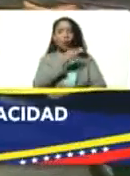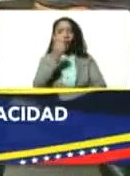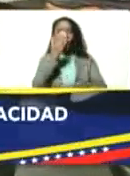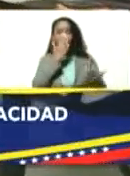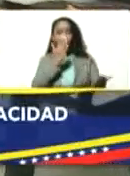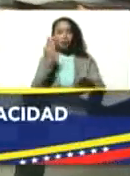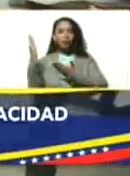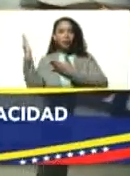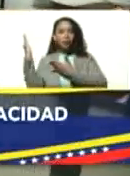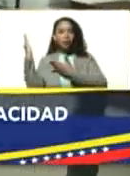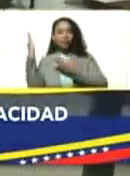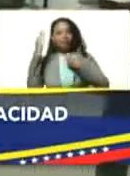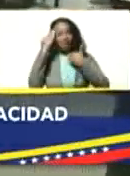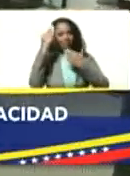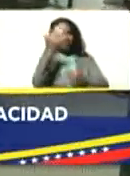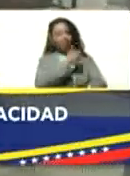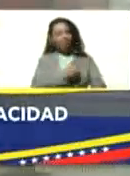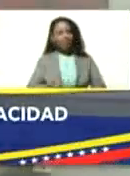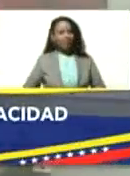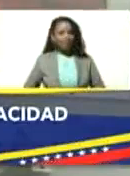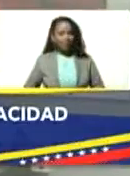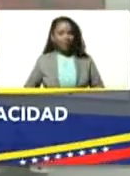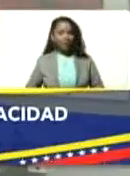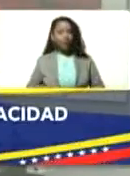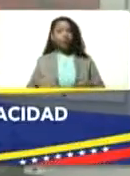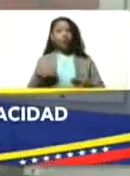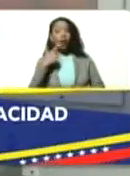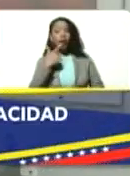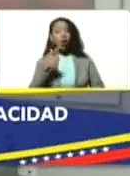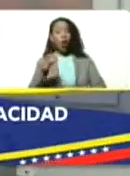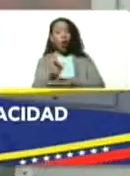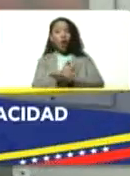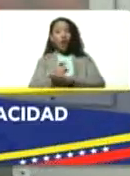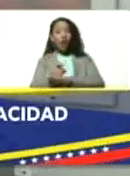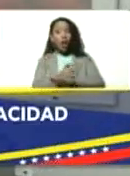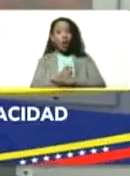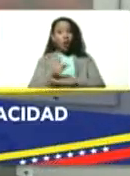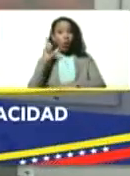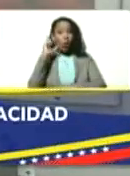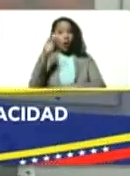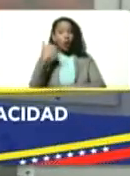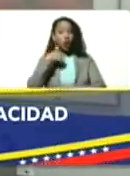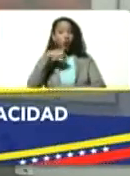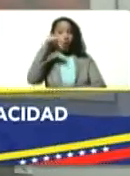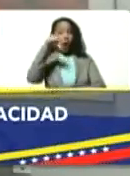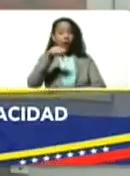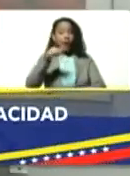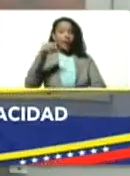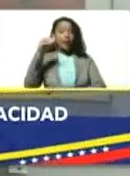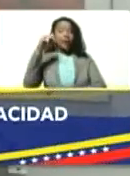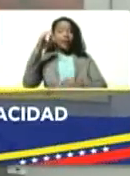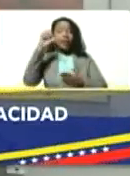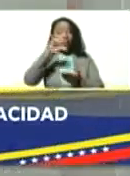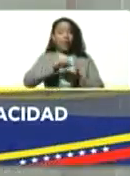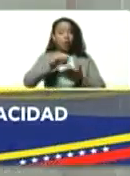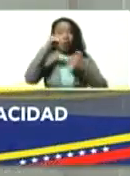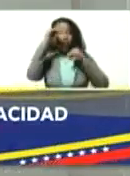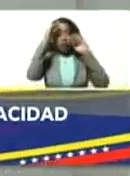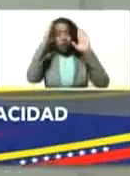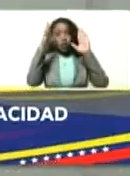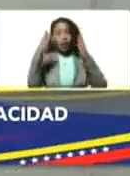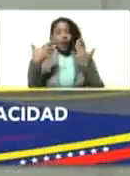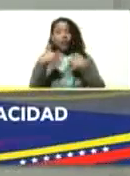Rosa. Saludos, presidente. Tal cual como dijo nuestro gobernador, nos encontramos en el Centro de Atención Integral